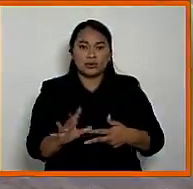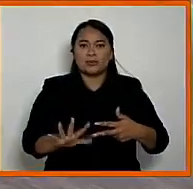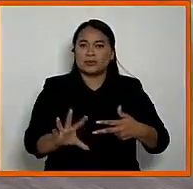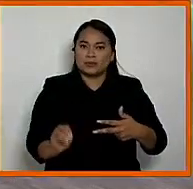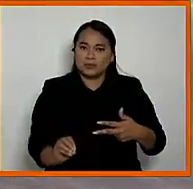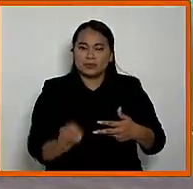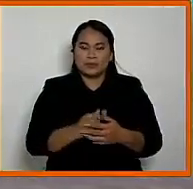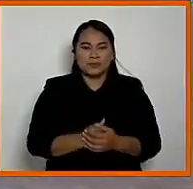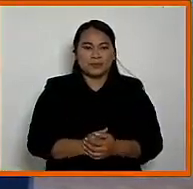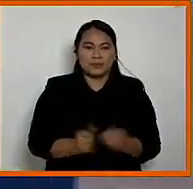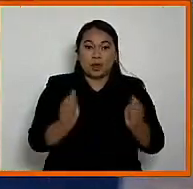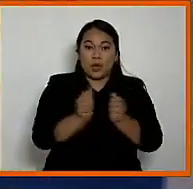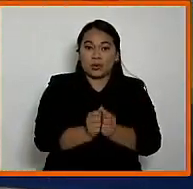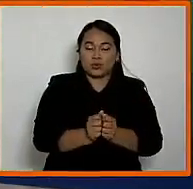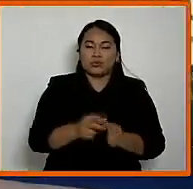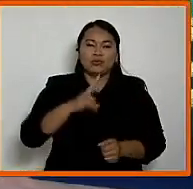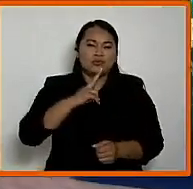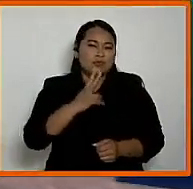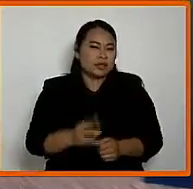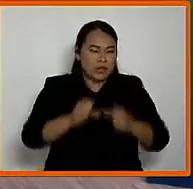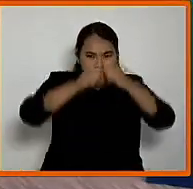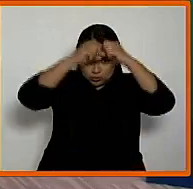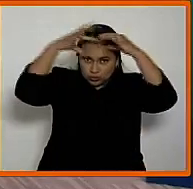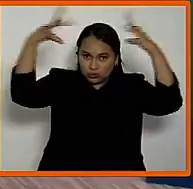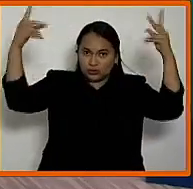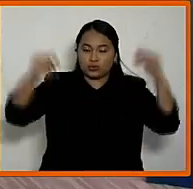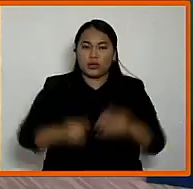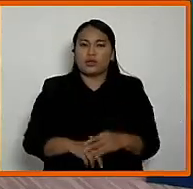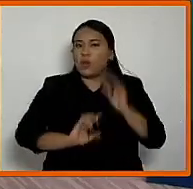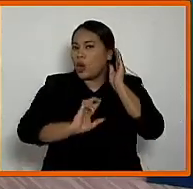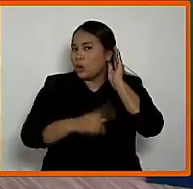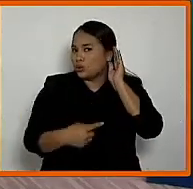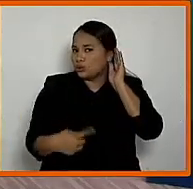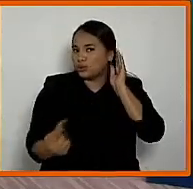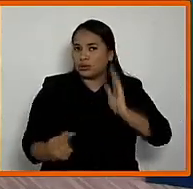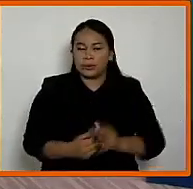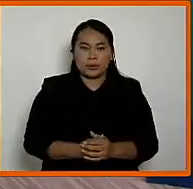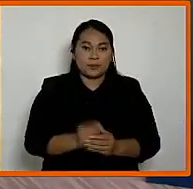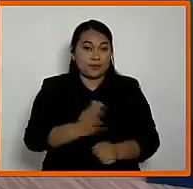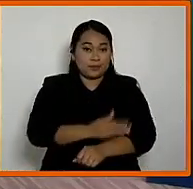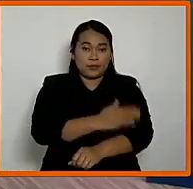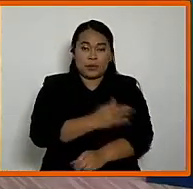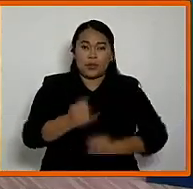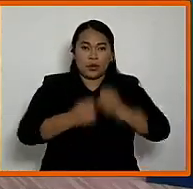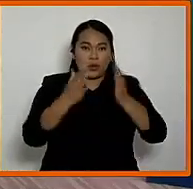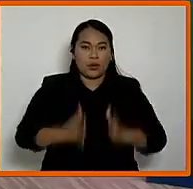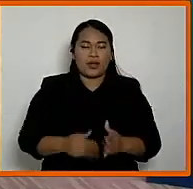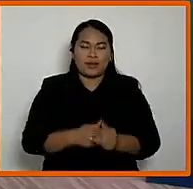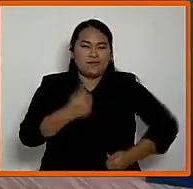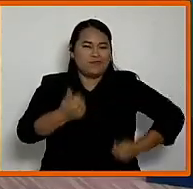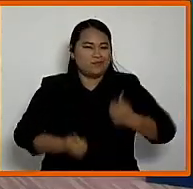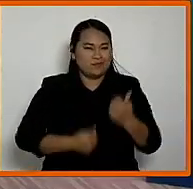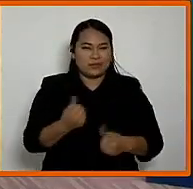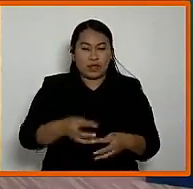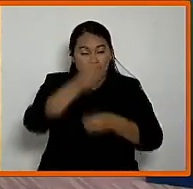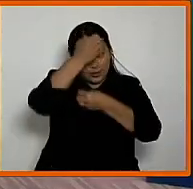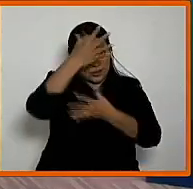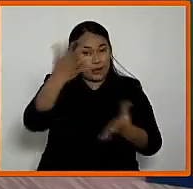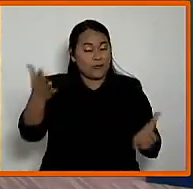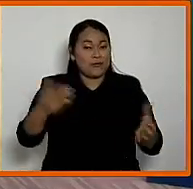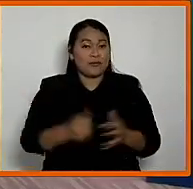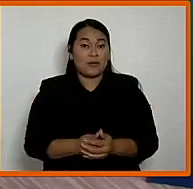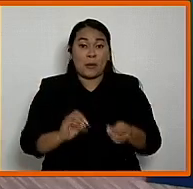50. Acompáñame a hacer tus sueños una realidad en diaria. Pero antes, querido jugador, qué alegría poder anunciarte que con el número